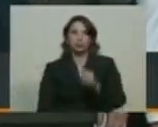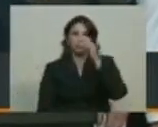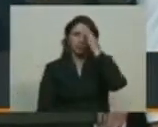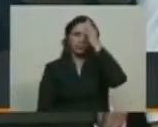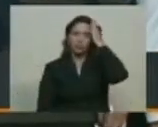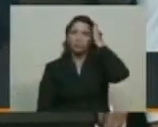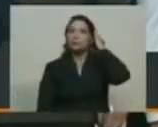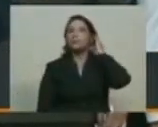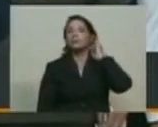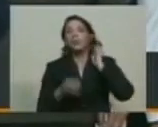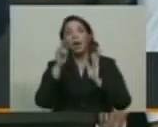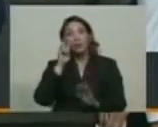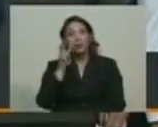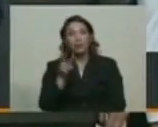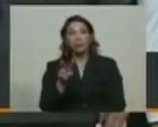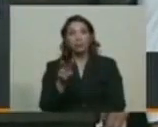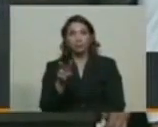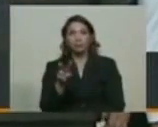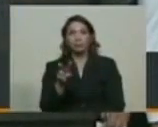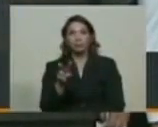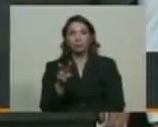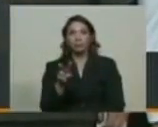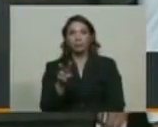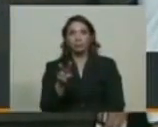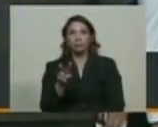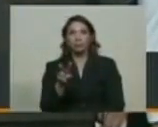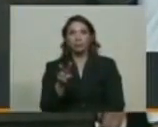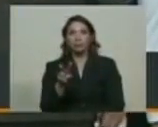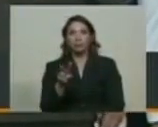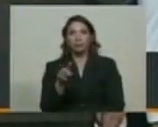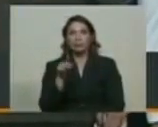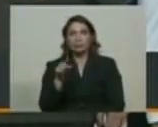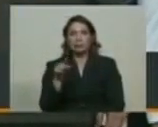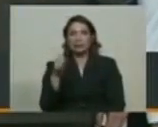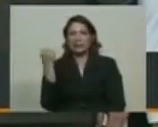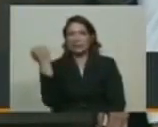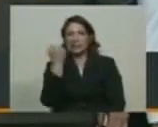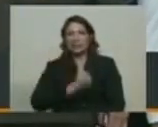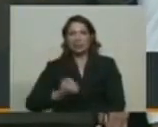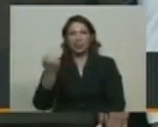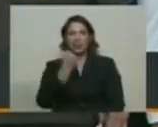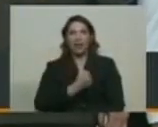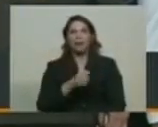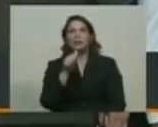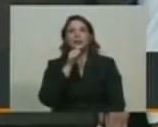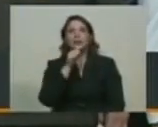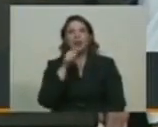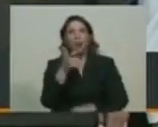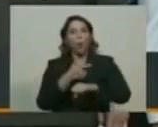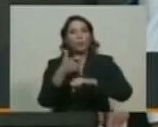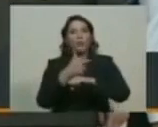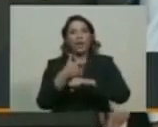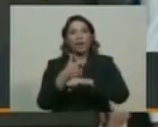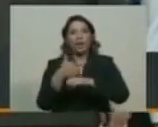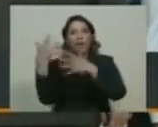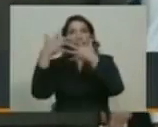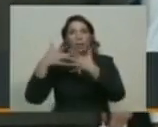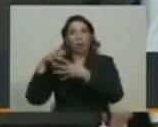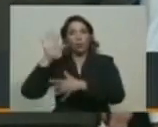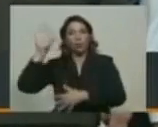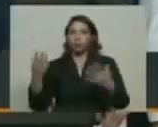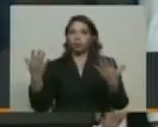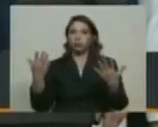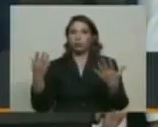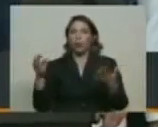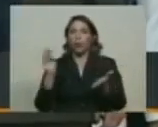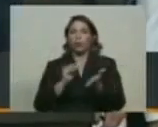Hay que ver la visión supremacista y criminal de quienes gobiernan los Estados Unidos al reivindicar